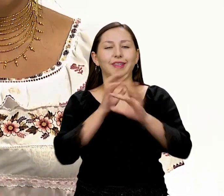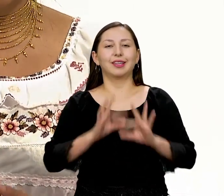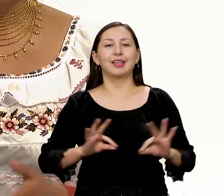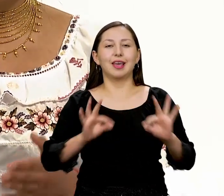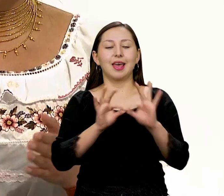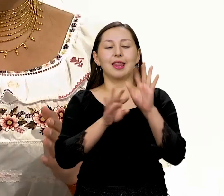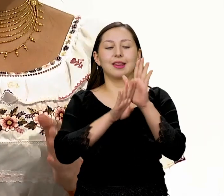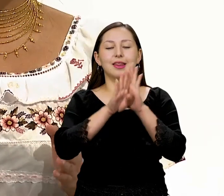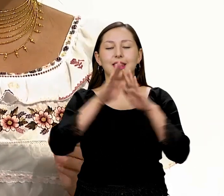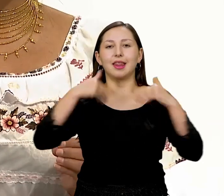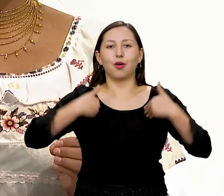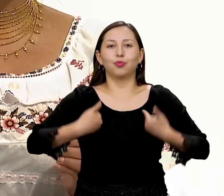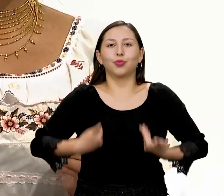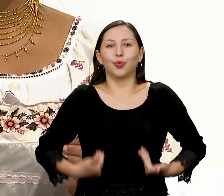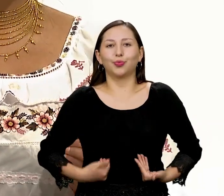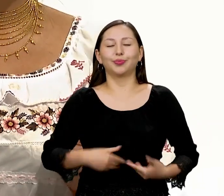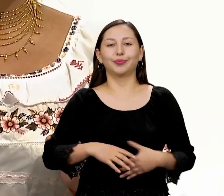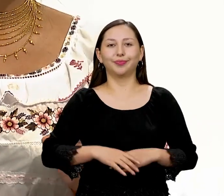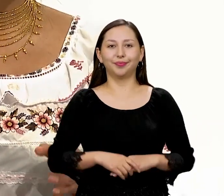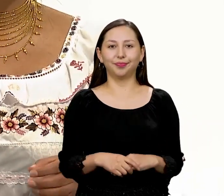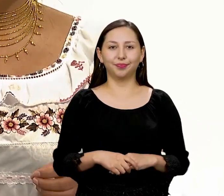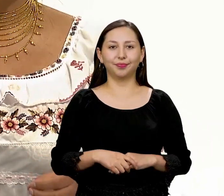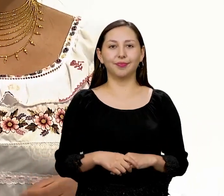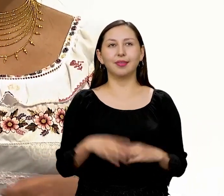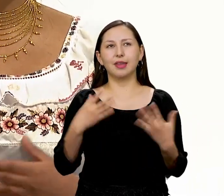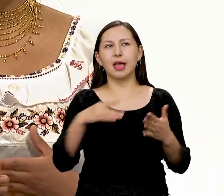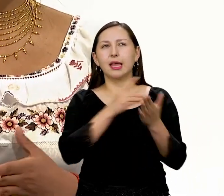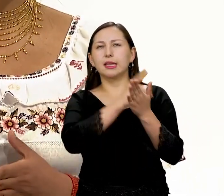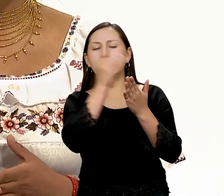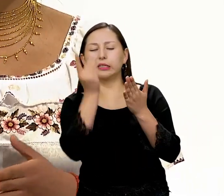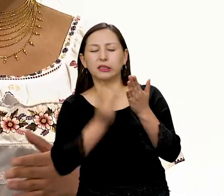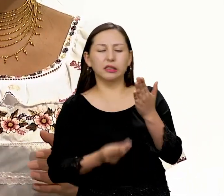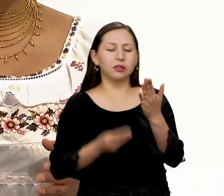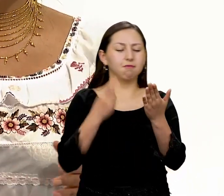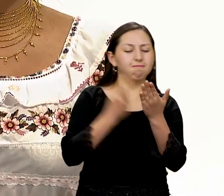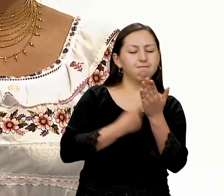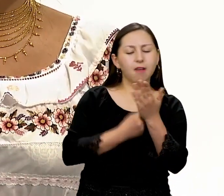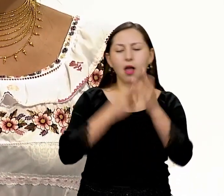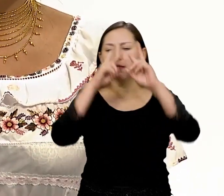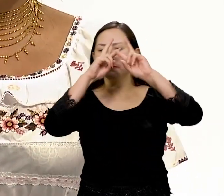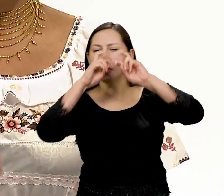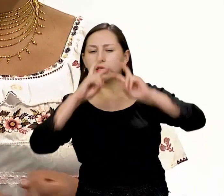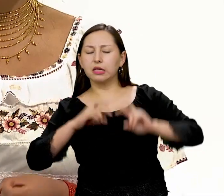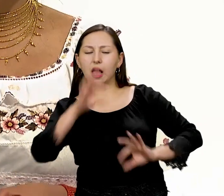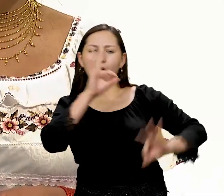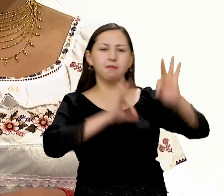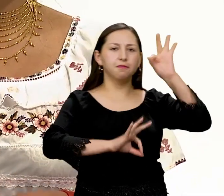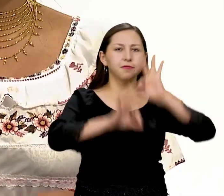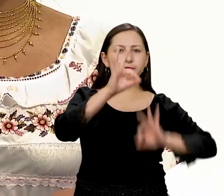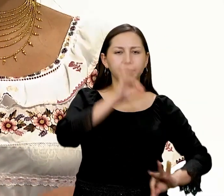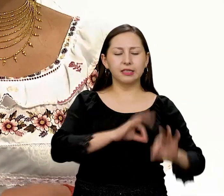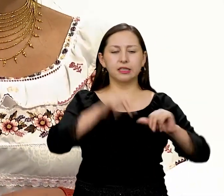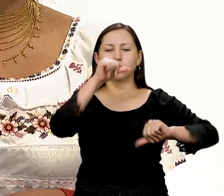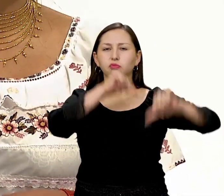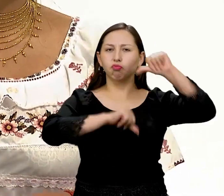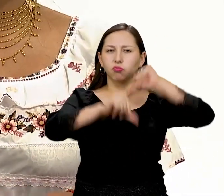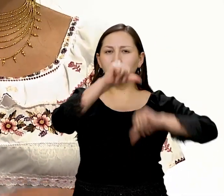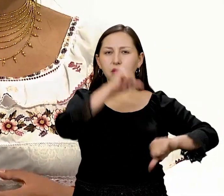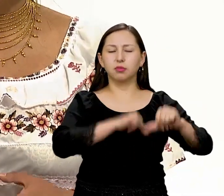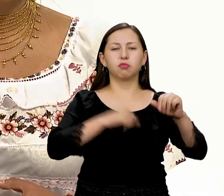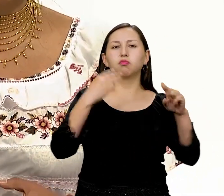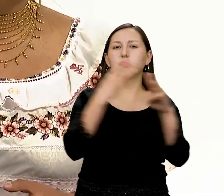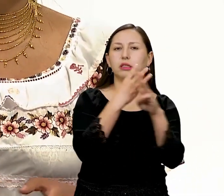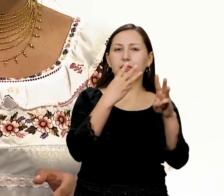macronutrientes. Entonces nosotros diseñamos e hicimos este proyecto con biofísicos,